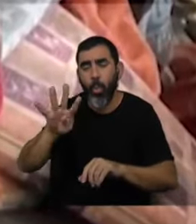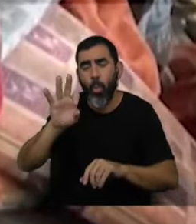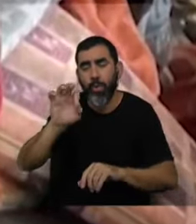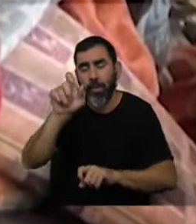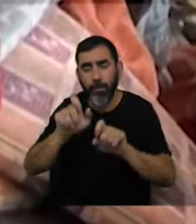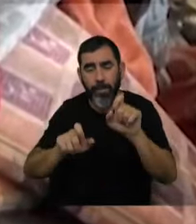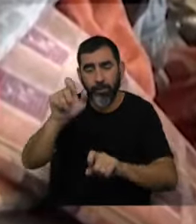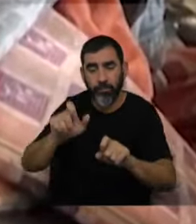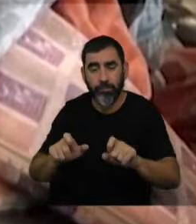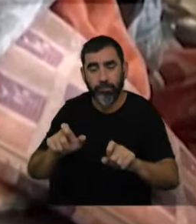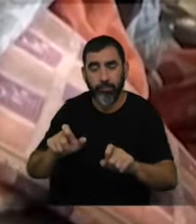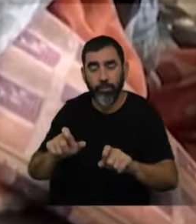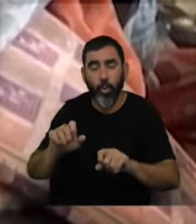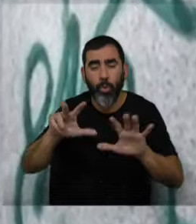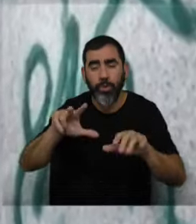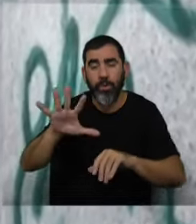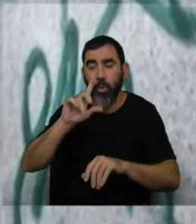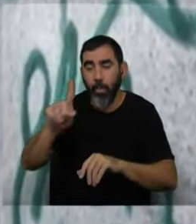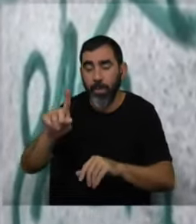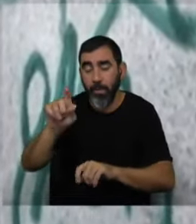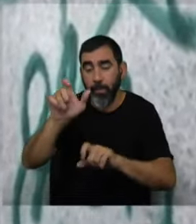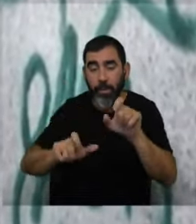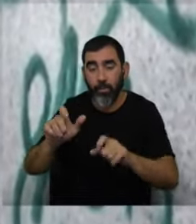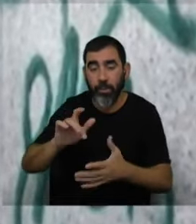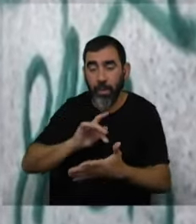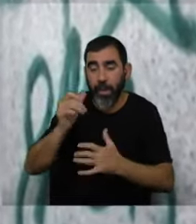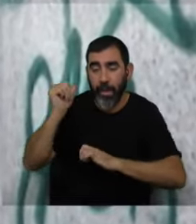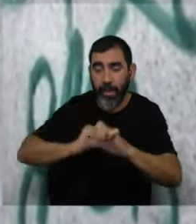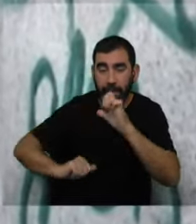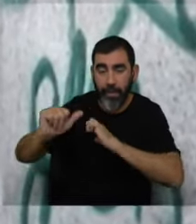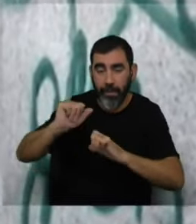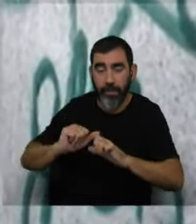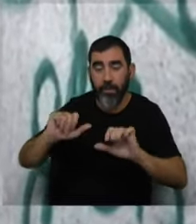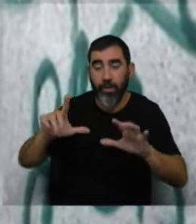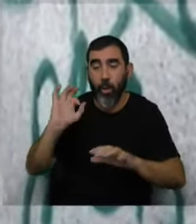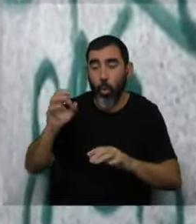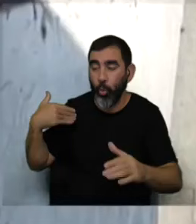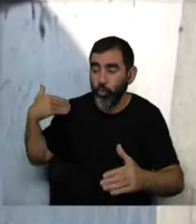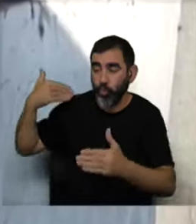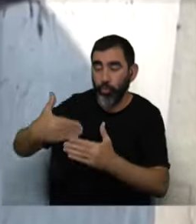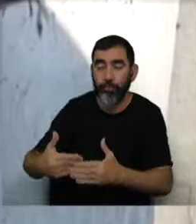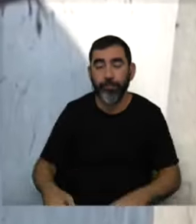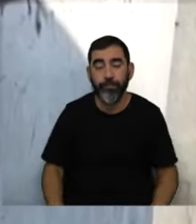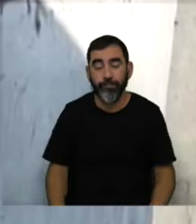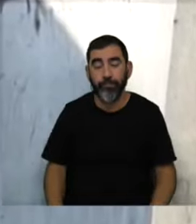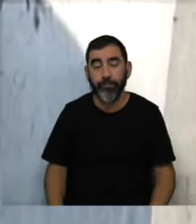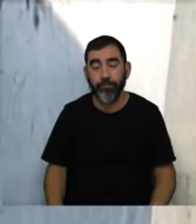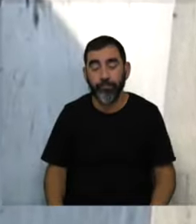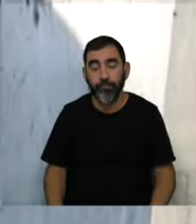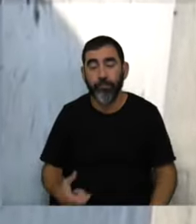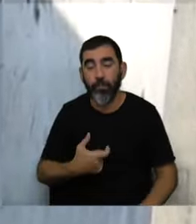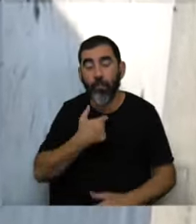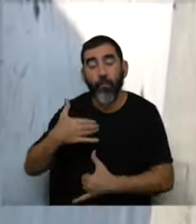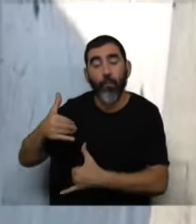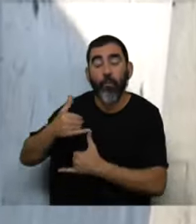personas y ha dejado a otras 85,3 72 heridas desde el 7 de octubre Por otra parte el portavoz del ejército